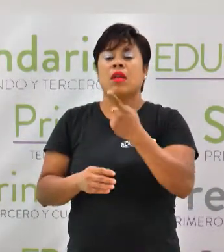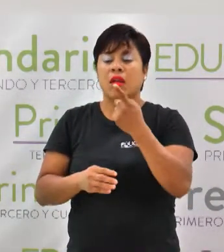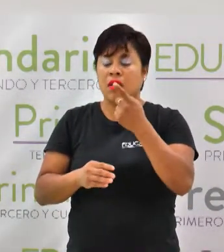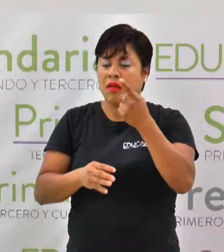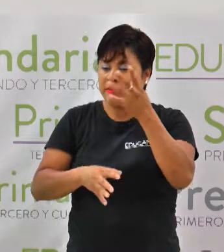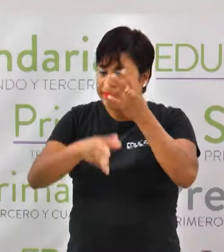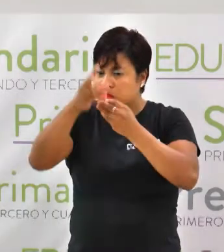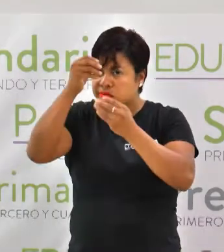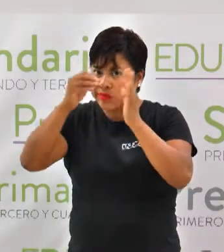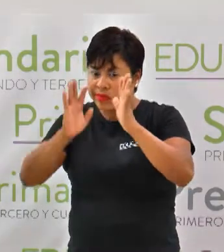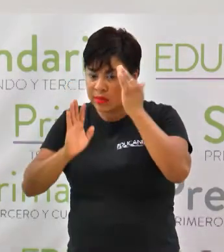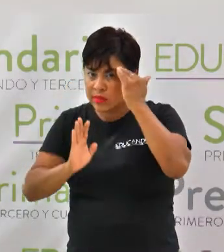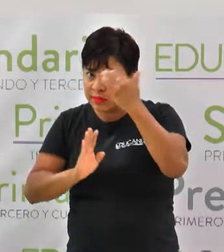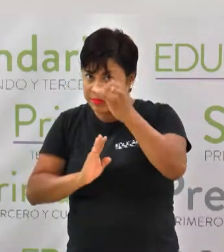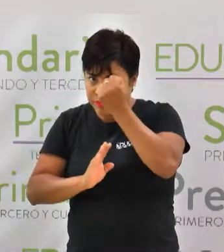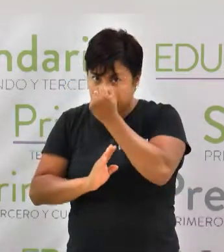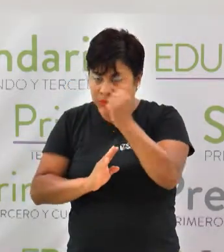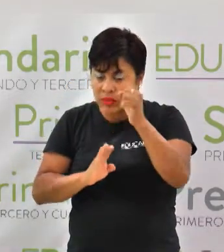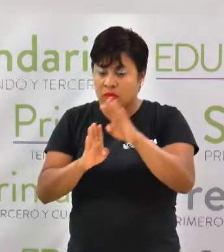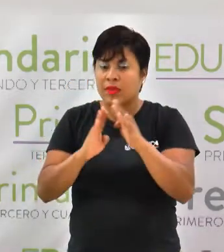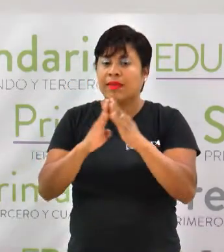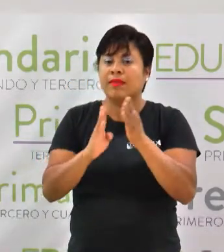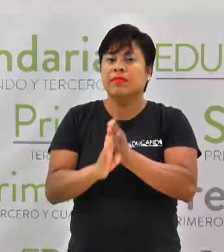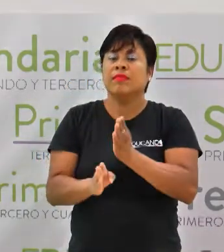¿qué conocimientos